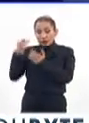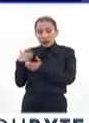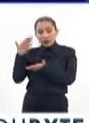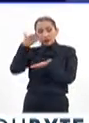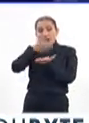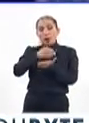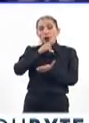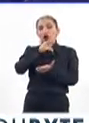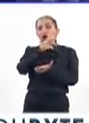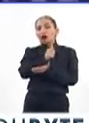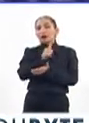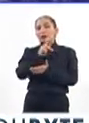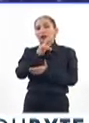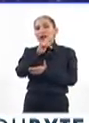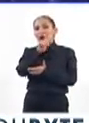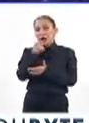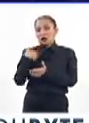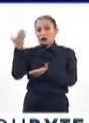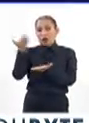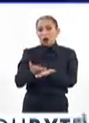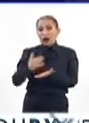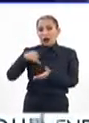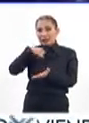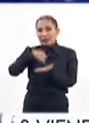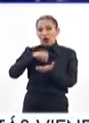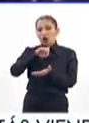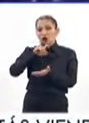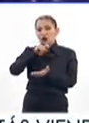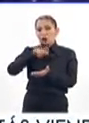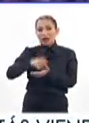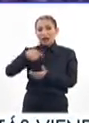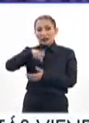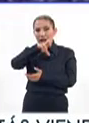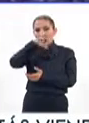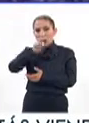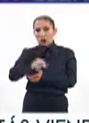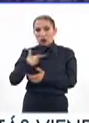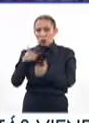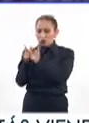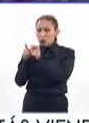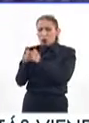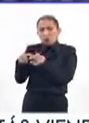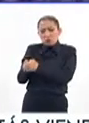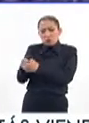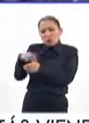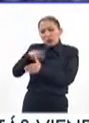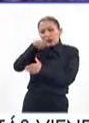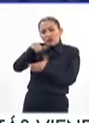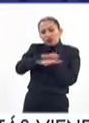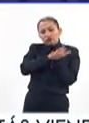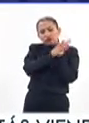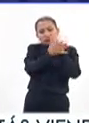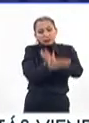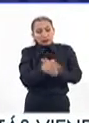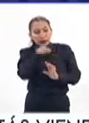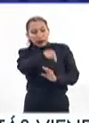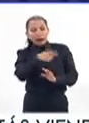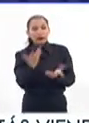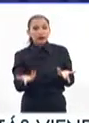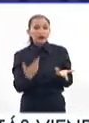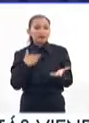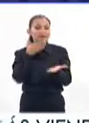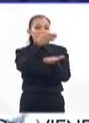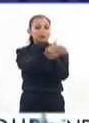de Monroy y Pizarro Altamirano desembarcó en la isla de Cozumel, Quintana Roo, con un puñado de hombres que meses más tarde protagonizarían